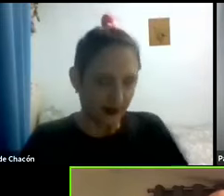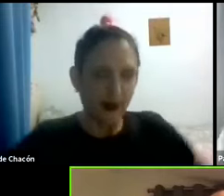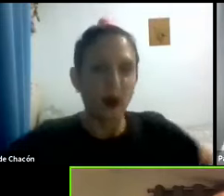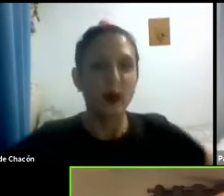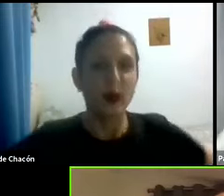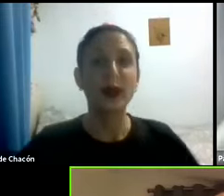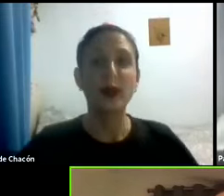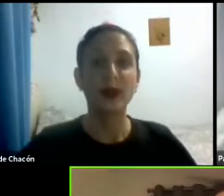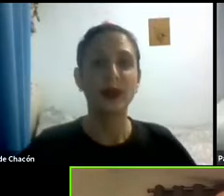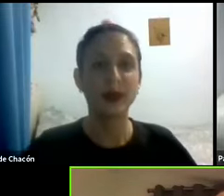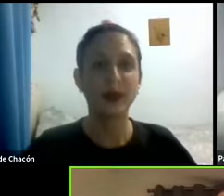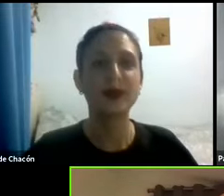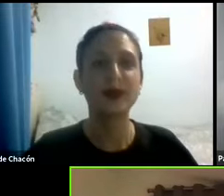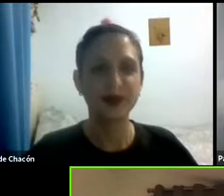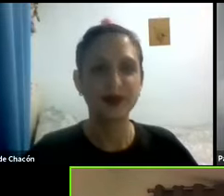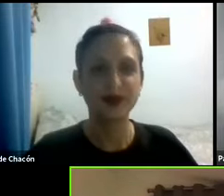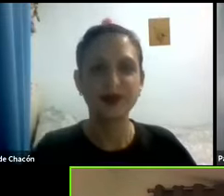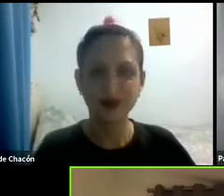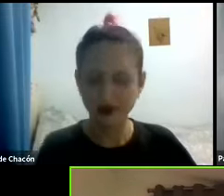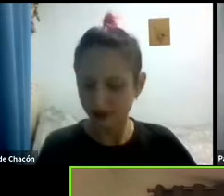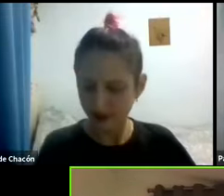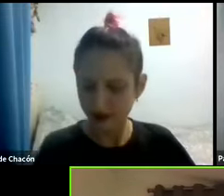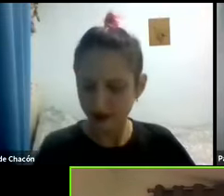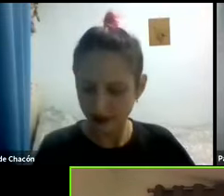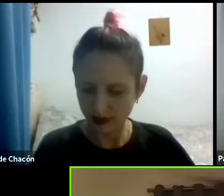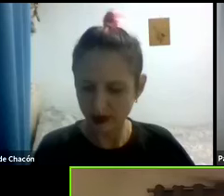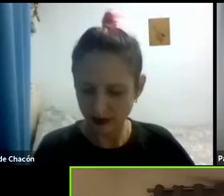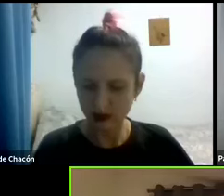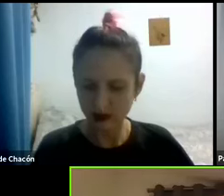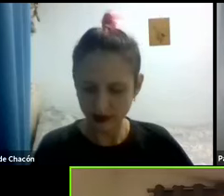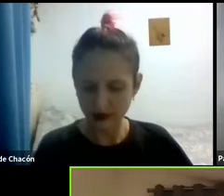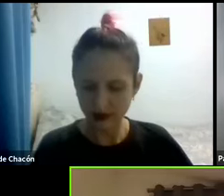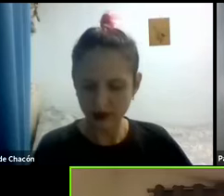psicológico que pueda dar a su hija